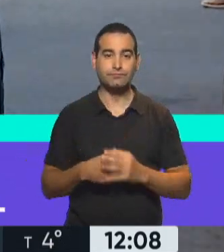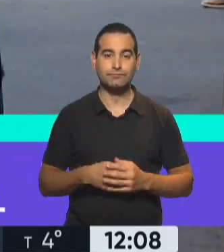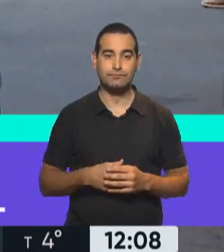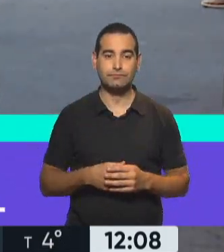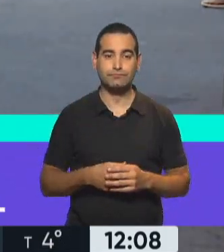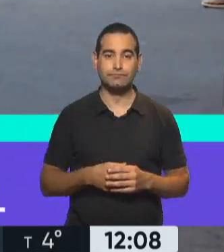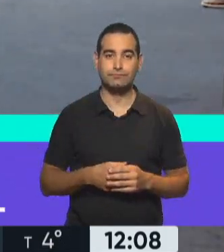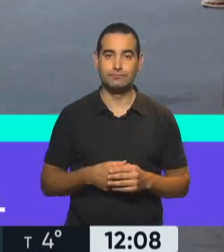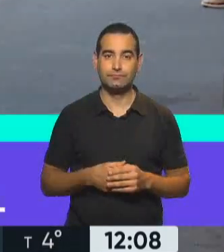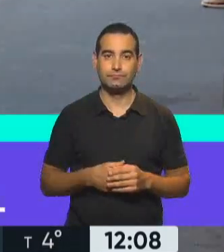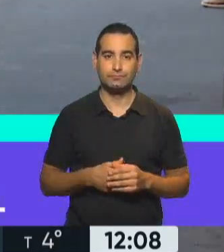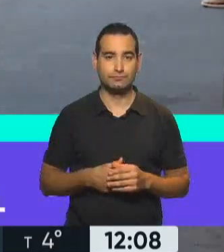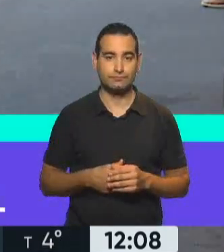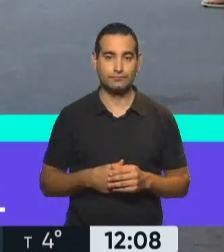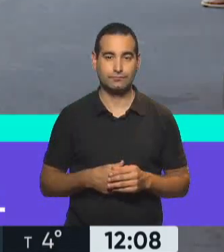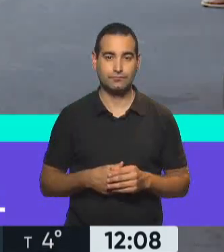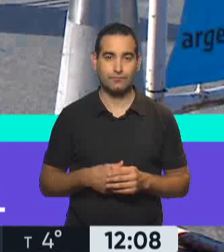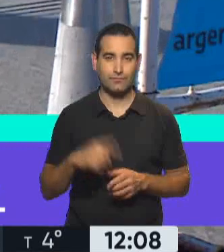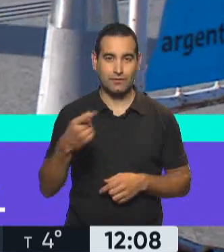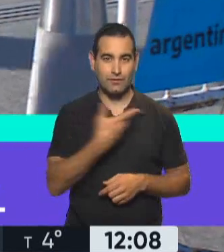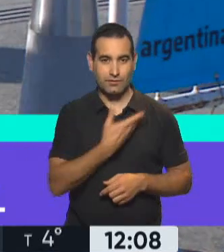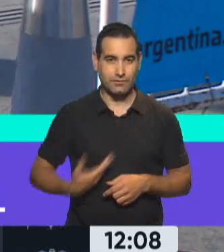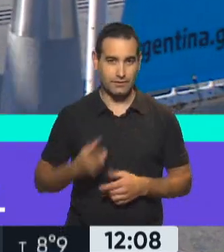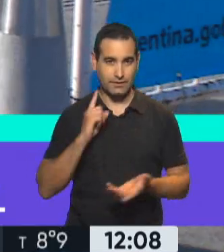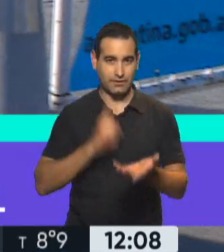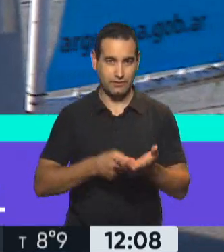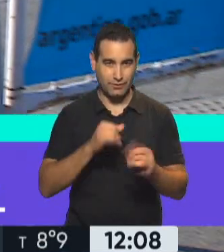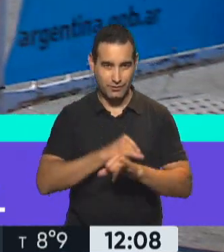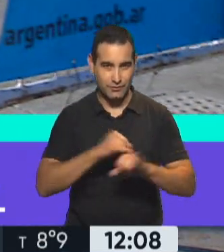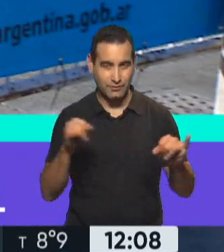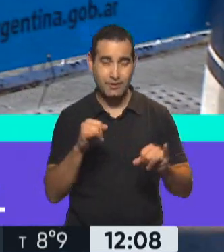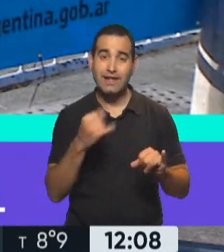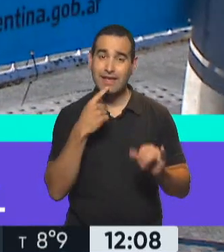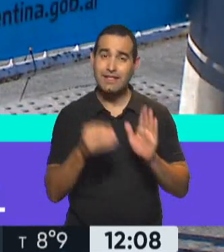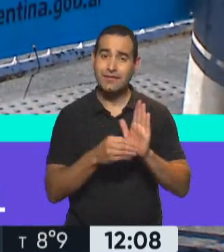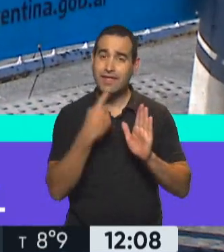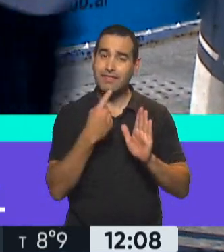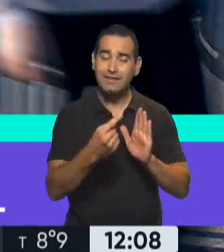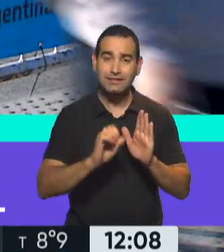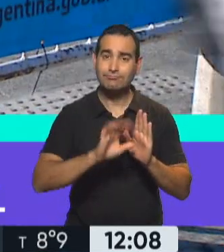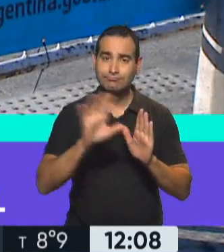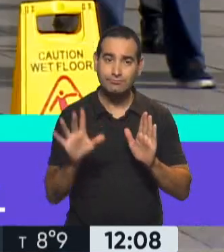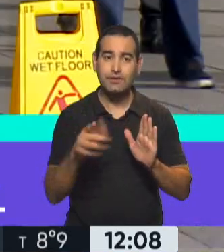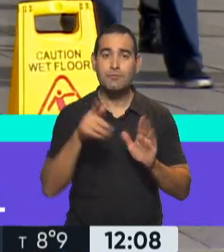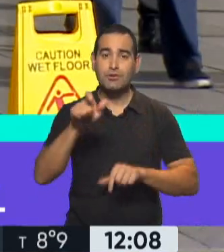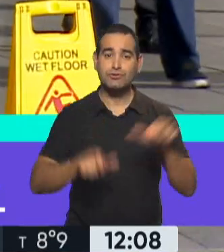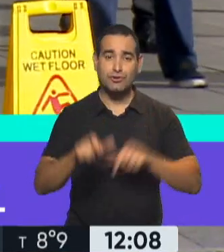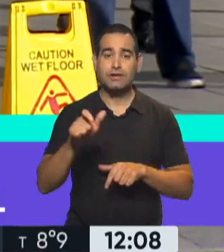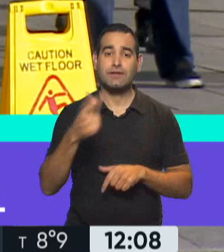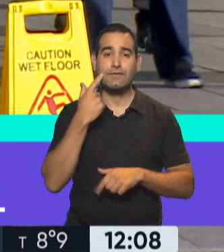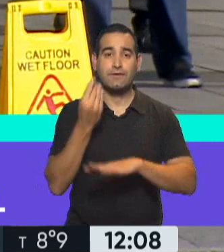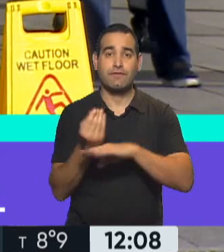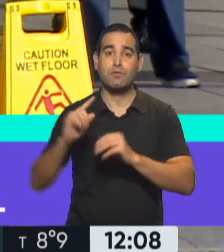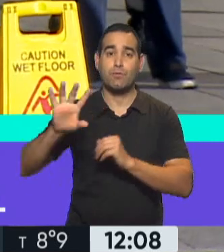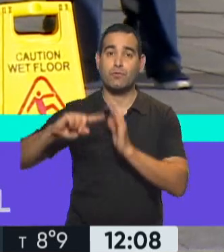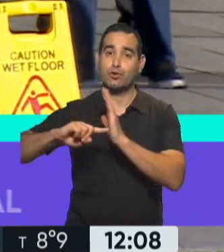la decisión que se publicó, decíamos, en el boletín oficial, lo que aclara es que alcanza a los bonaerenses que viajen al